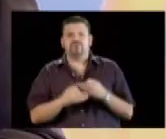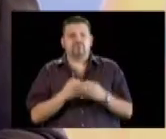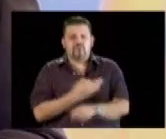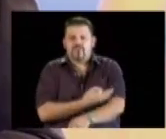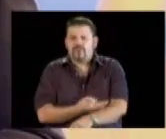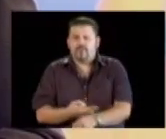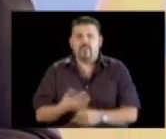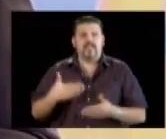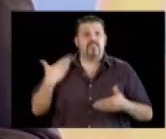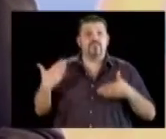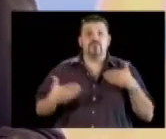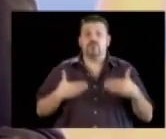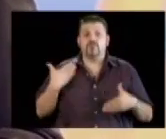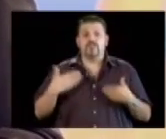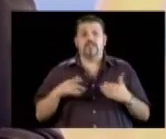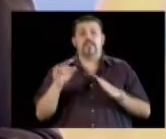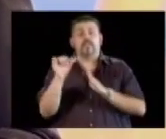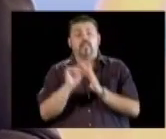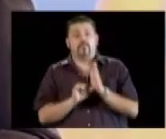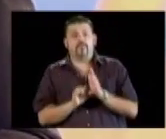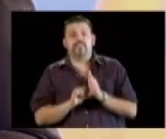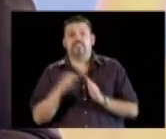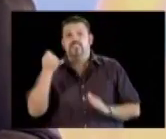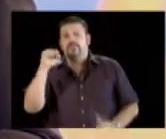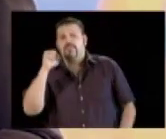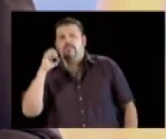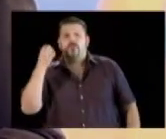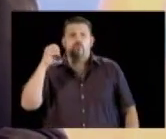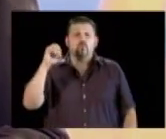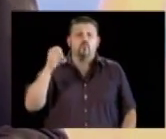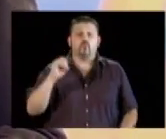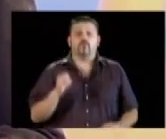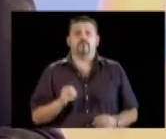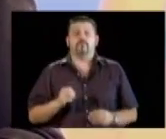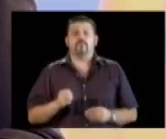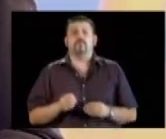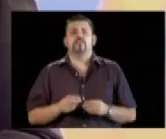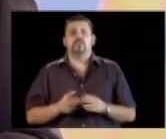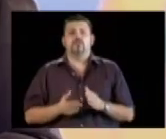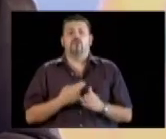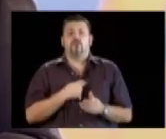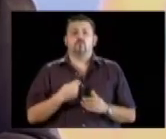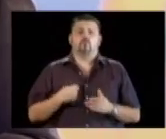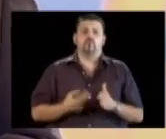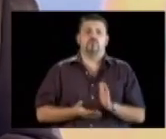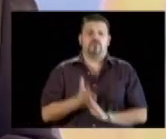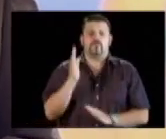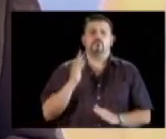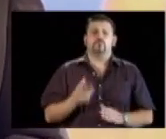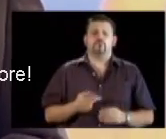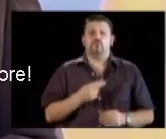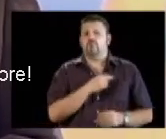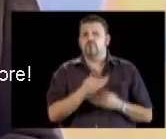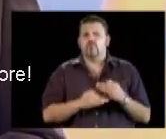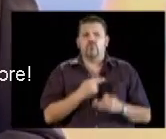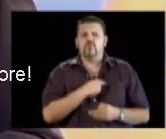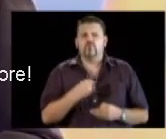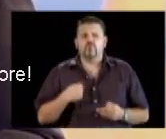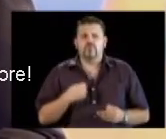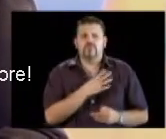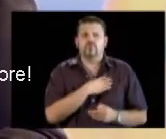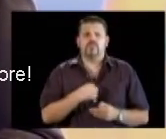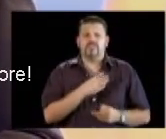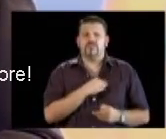disfrutar el mes de septiembre, octubre. Vamos a disfrutar en Atlantis con todos nuestros hijos y, por